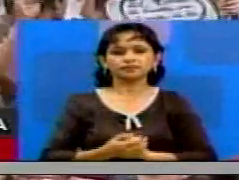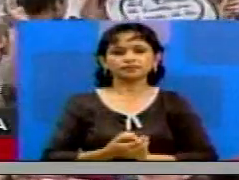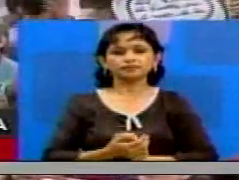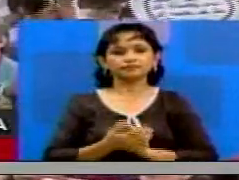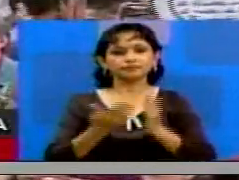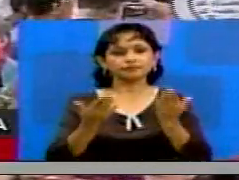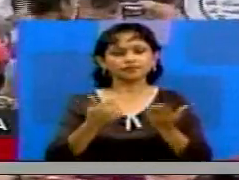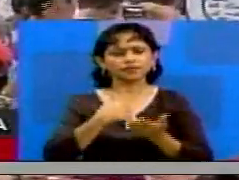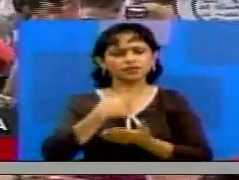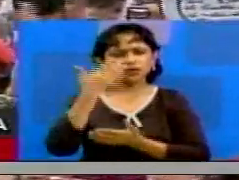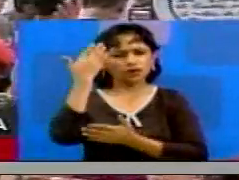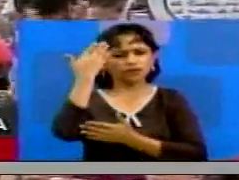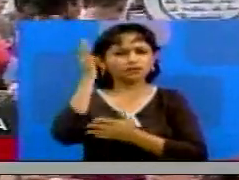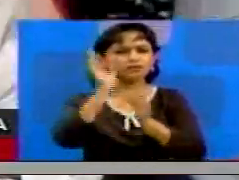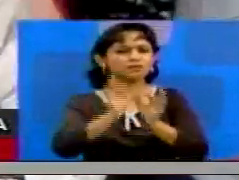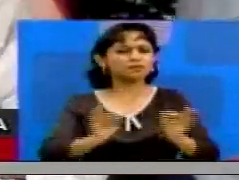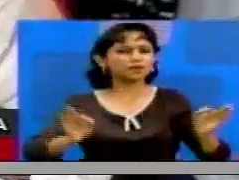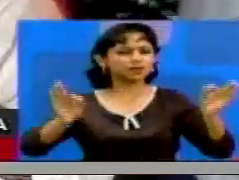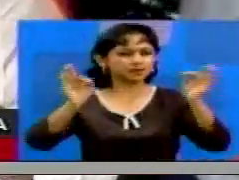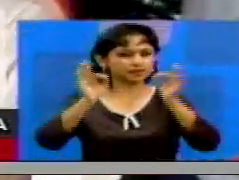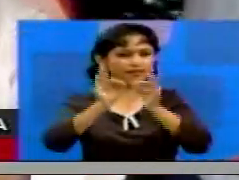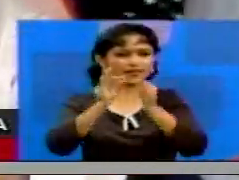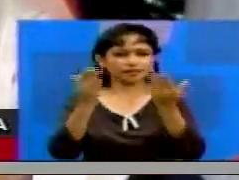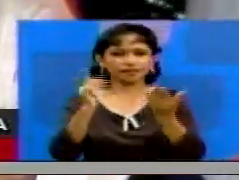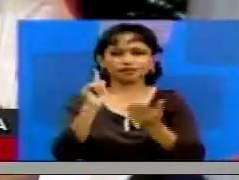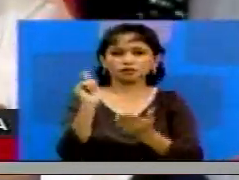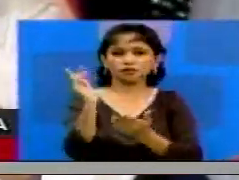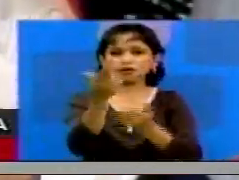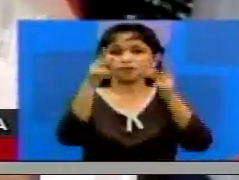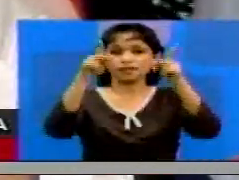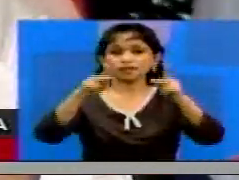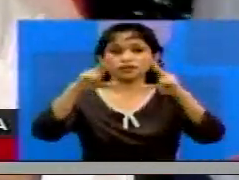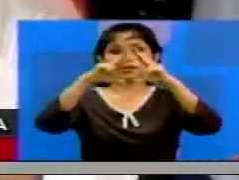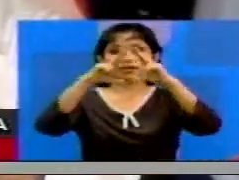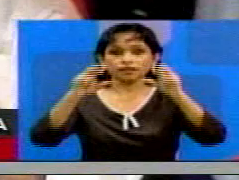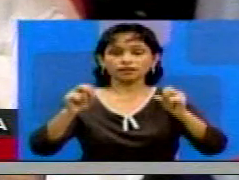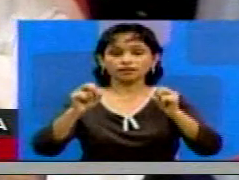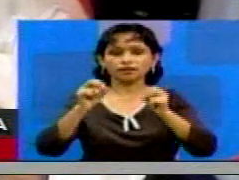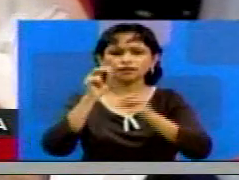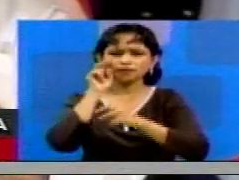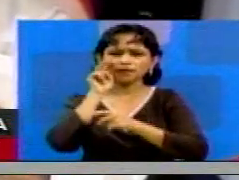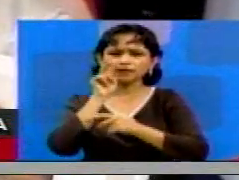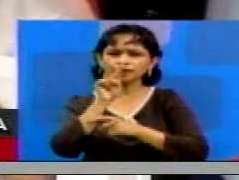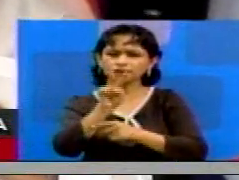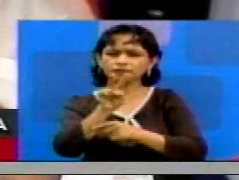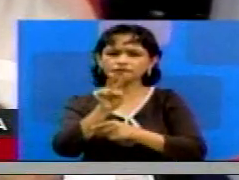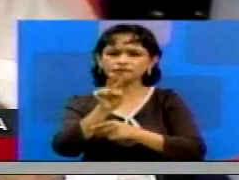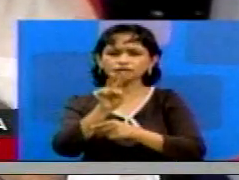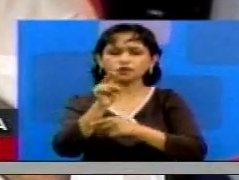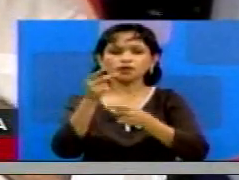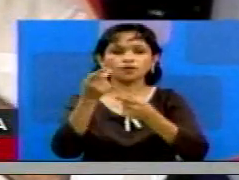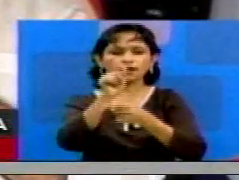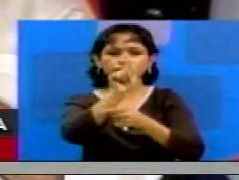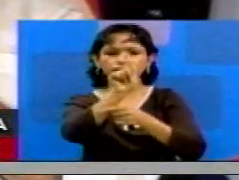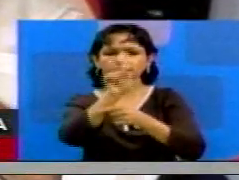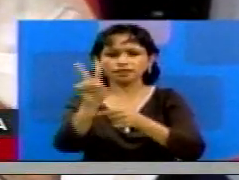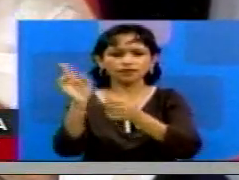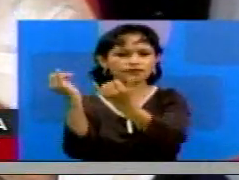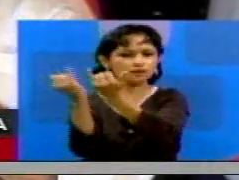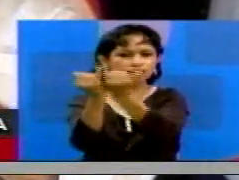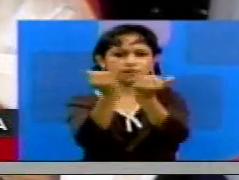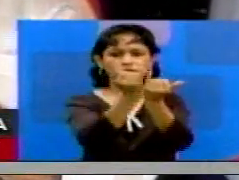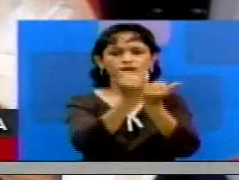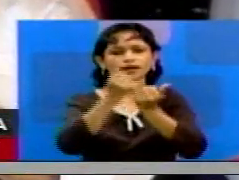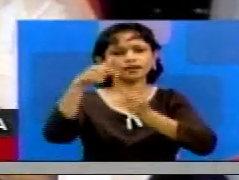Y creo que es importante que todos los nicaragüenses que están siguiendo por cadena de radio y televisión